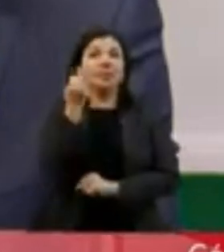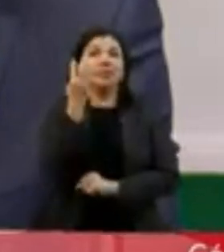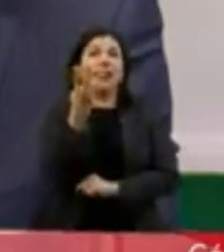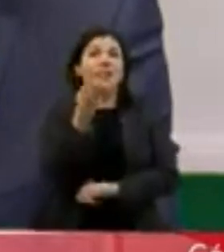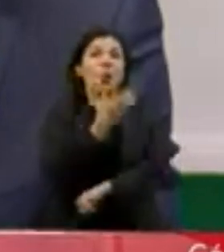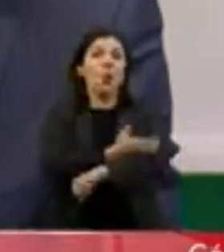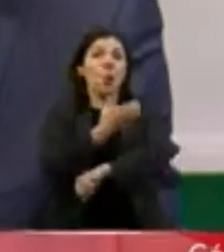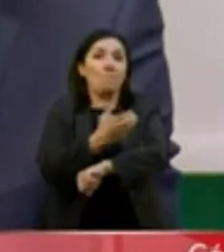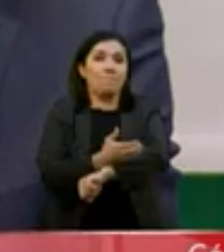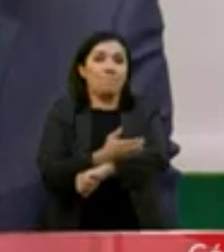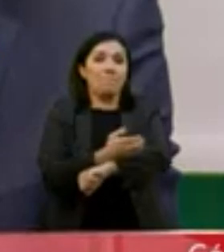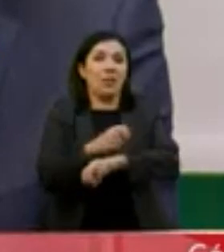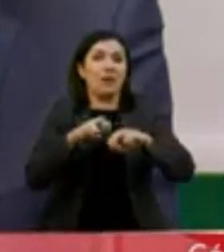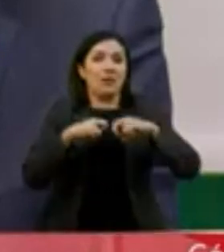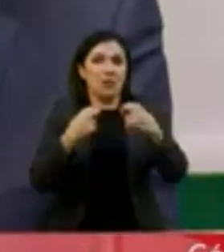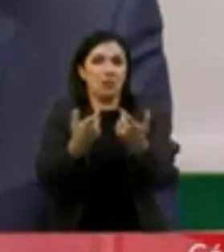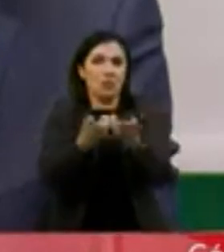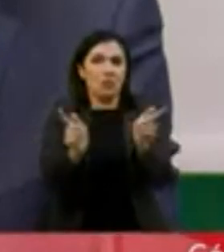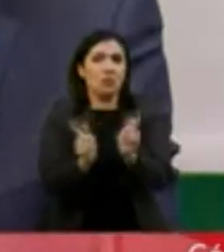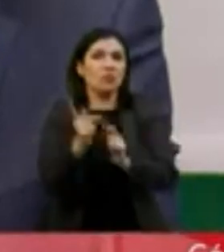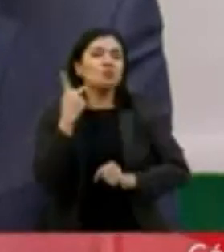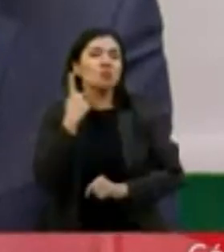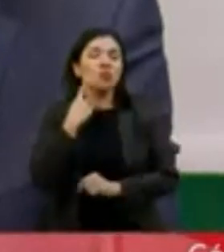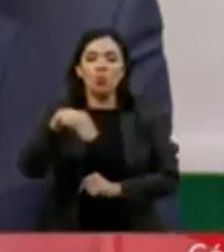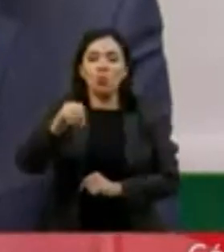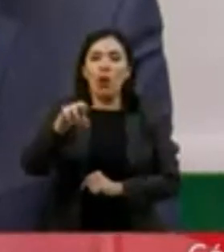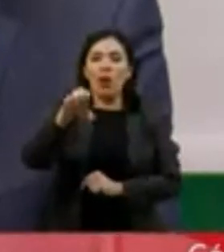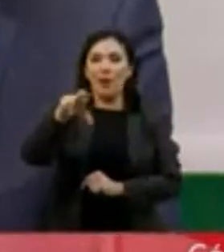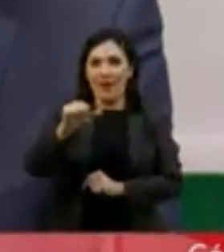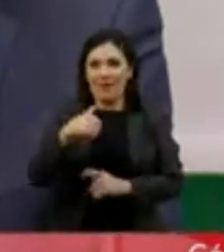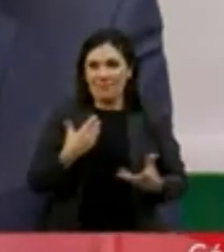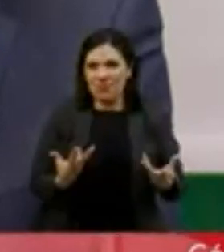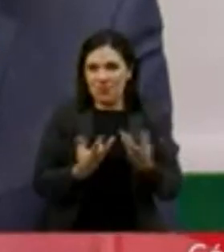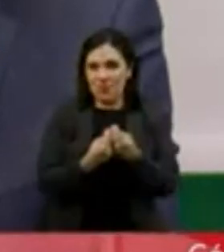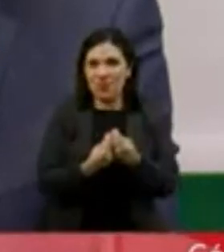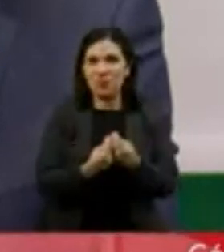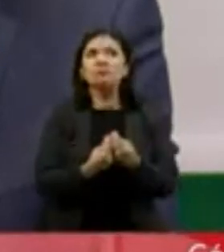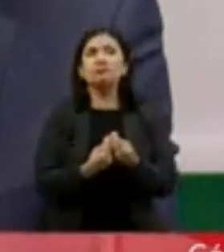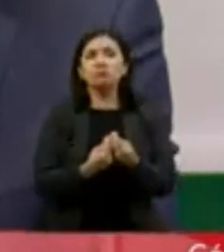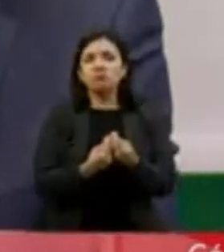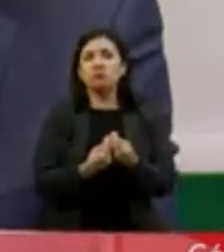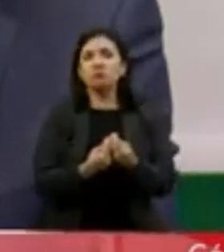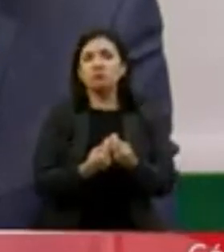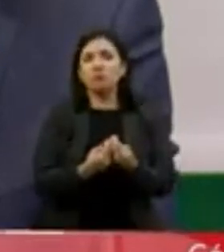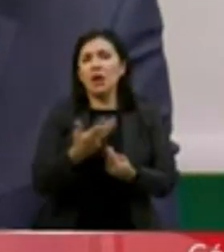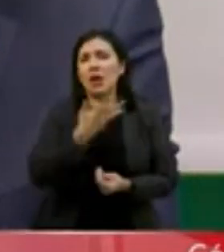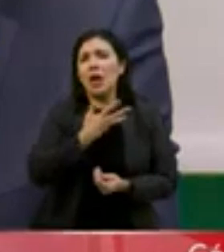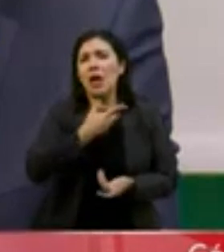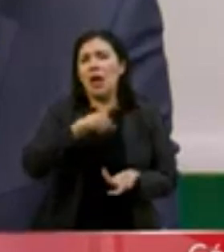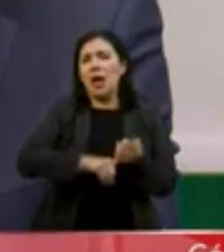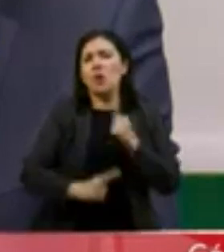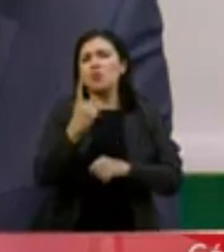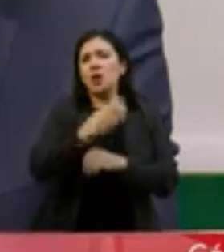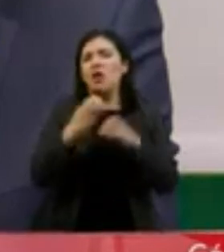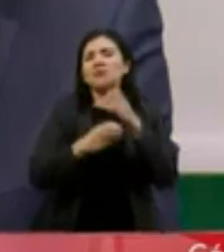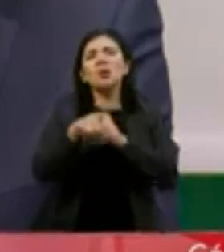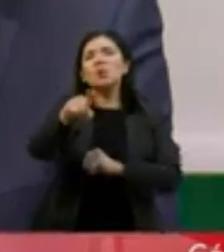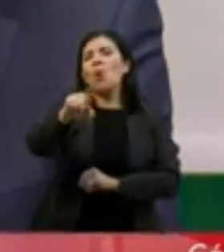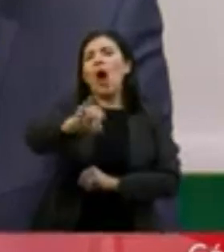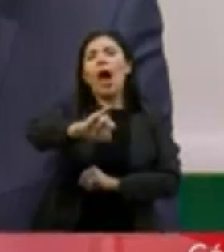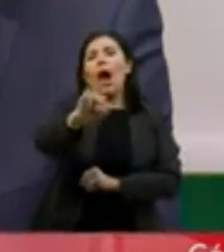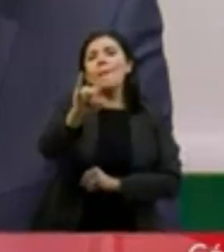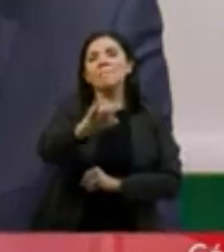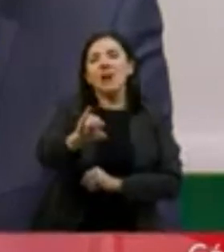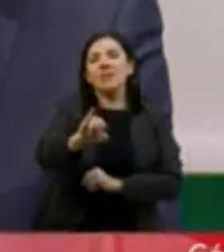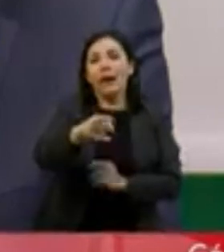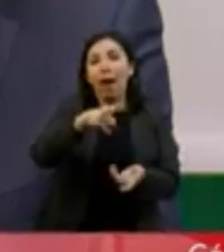compañeros del grupo parlamentario de morena que tenemos algo que usted no va a llegar a tener nunca